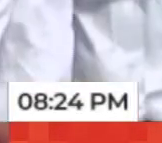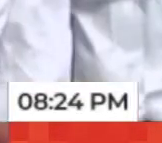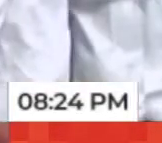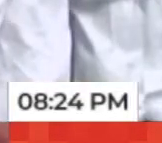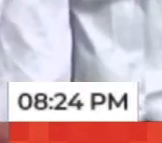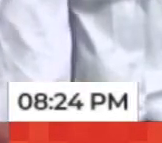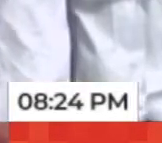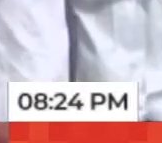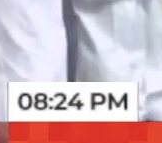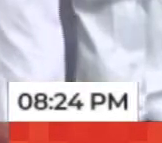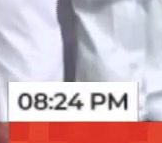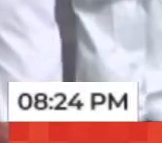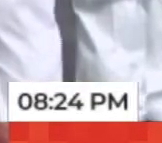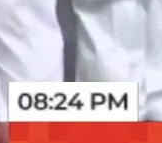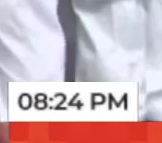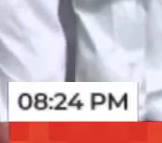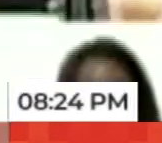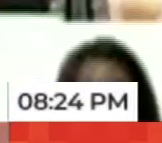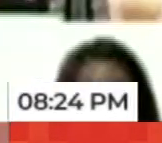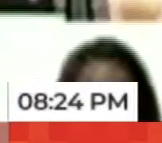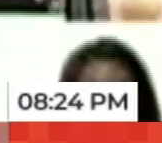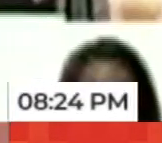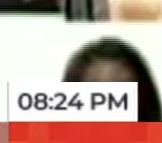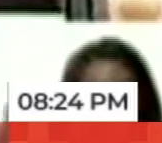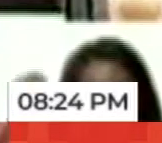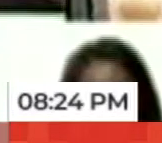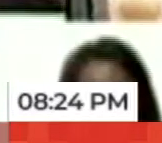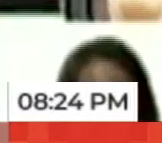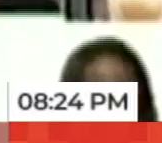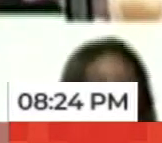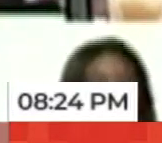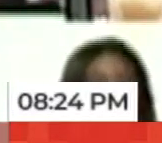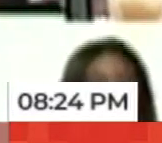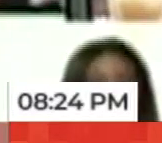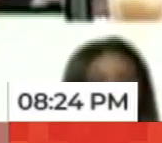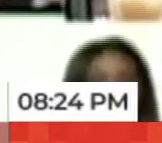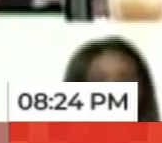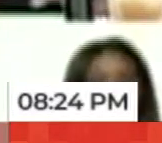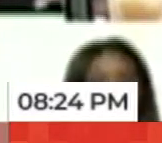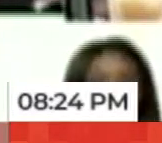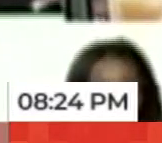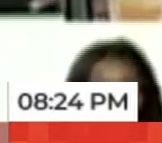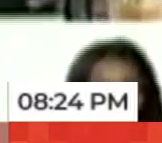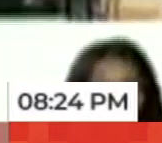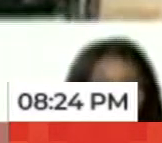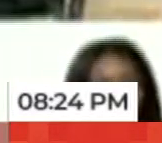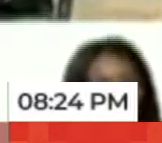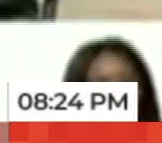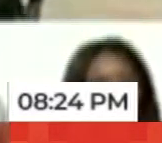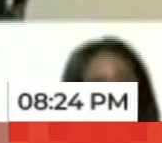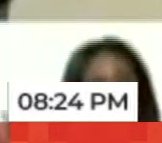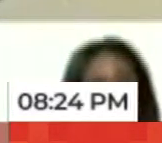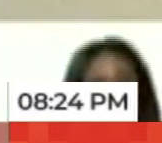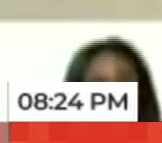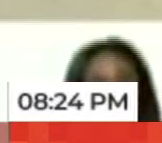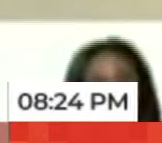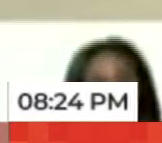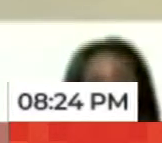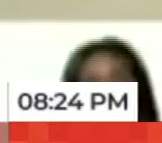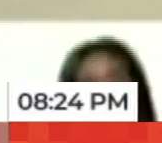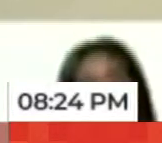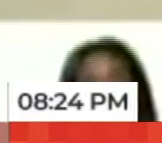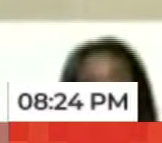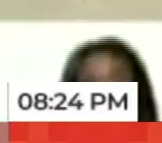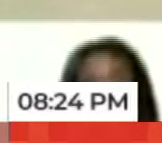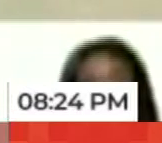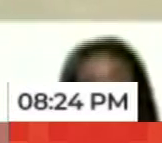casos confirmados del nuevo coronavirus en el país. Hemos logrado contener la pandemia y en la situación que estamos